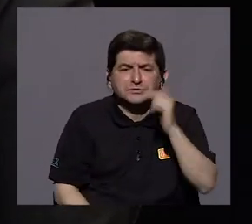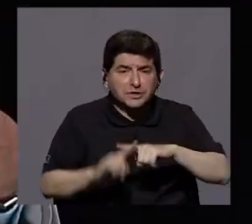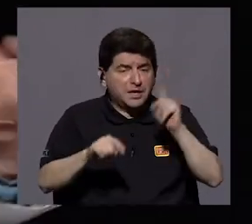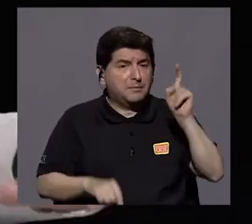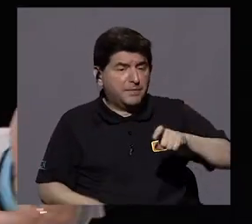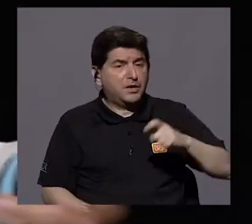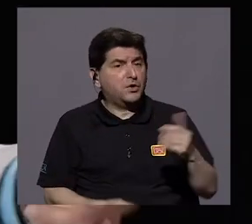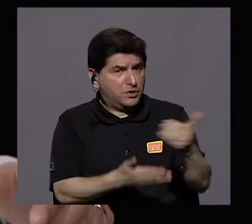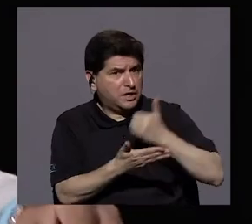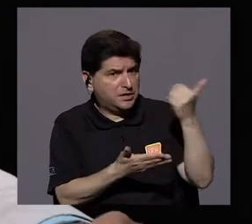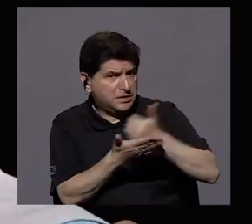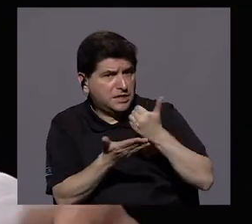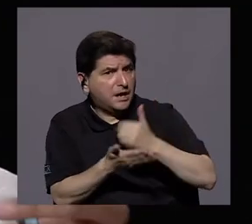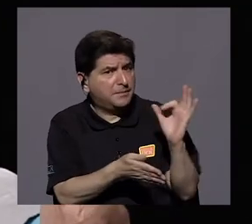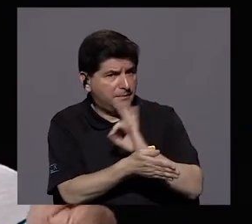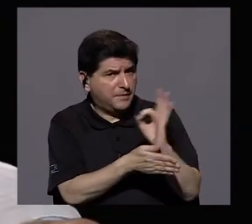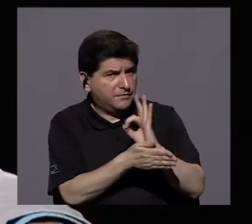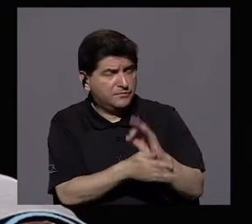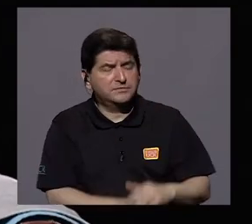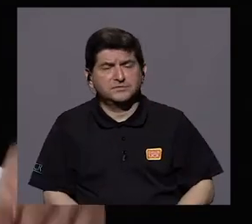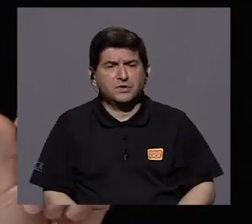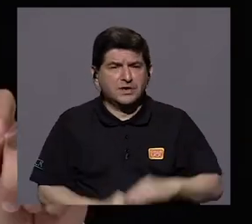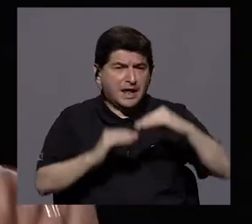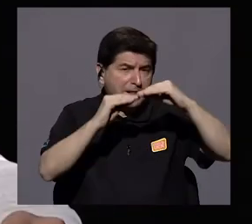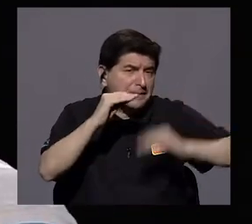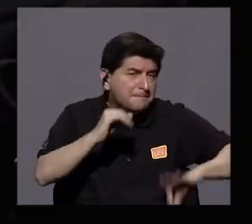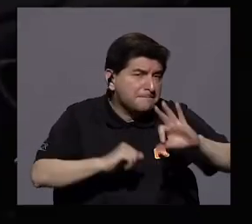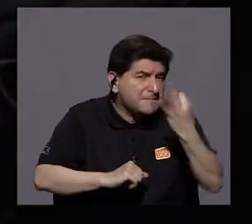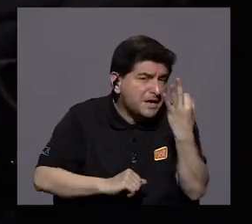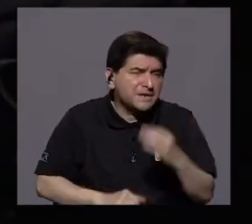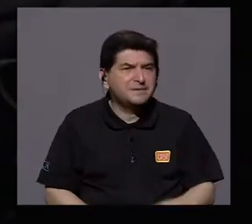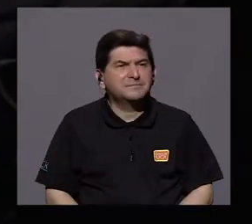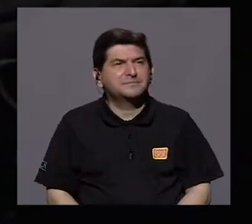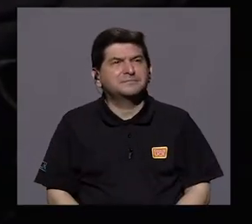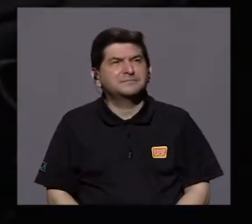Pero ellos sí necesitan recursos para poder funcionar, digamos, en un mínimo.